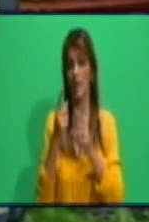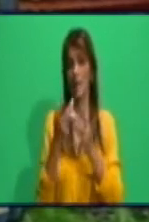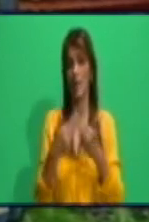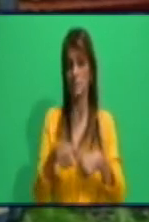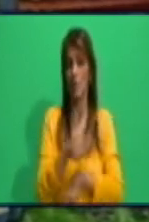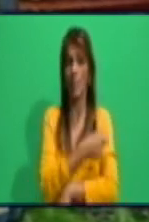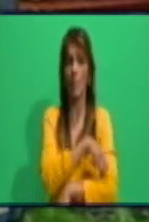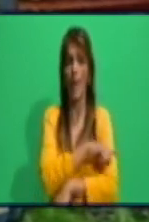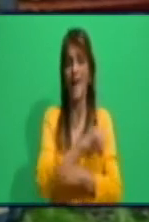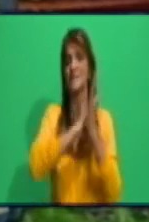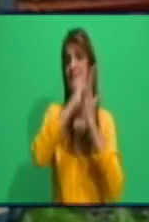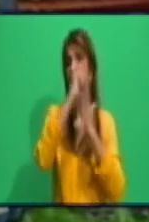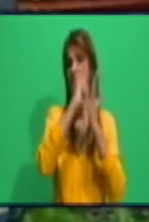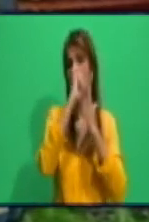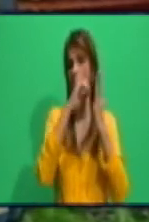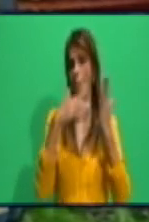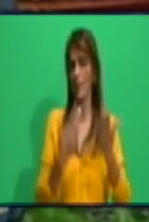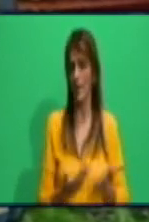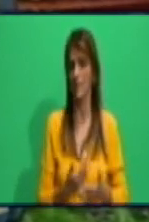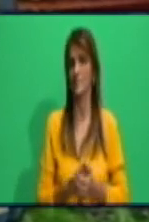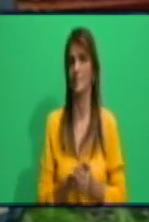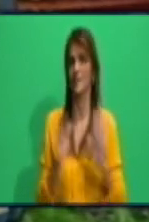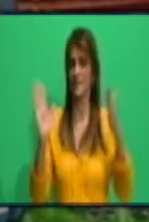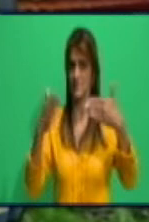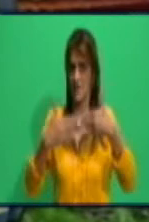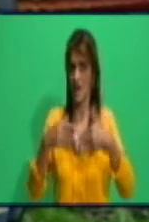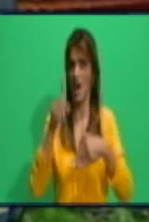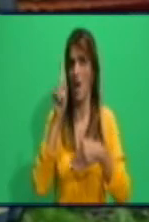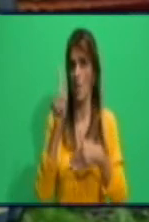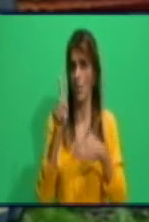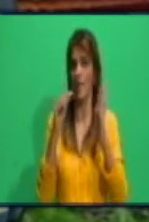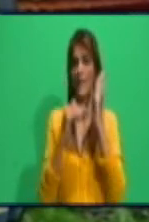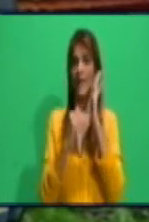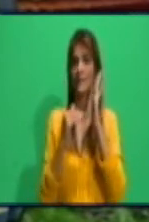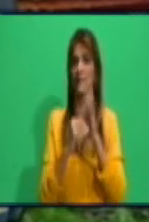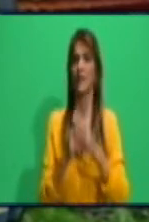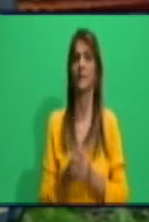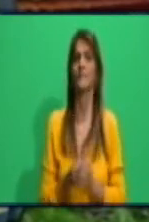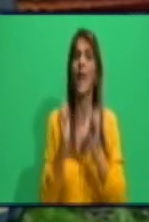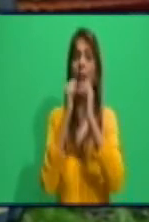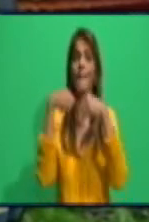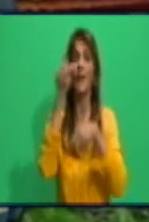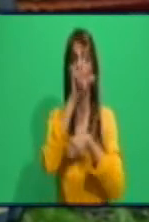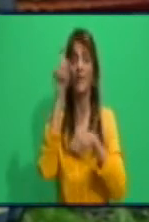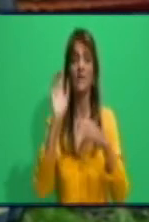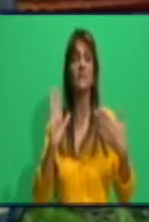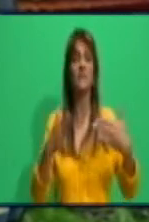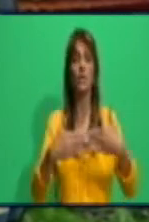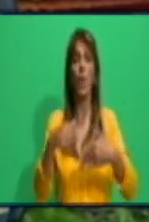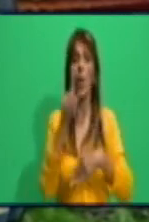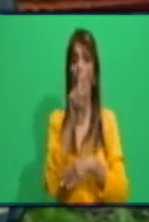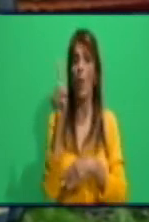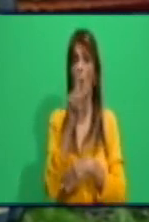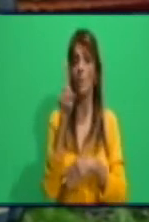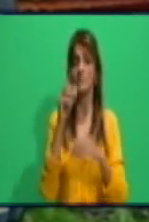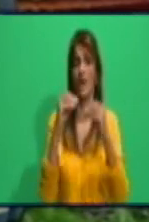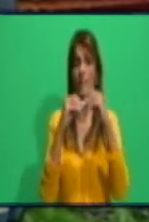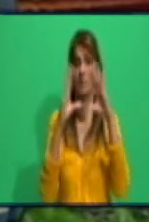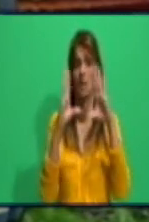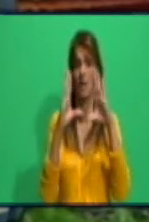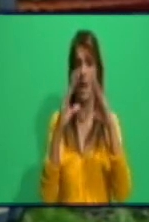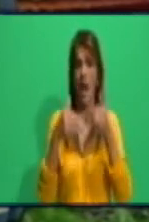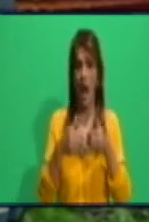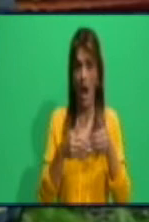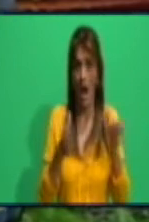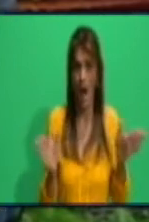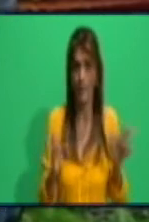que no han podido comprar el pan, la venta del pan en la panadería cerró a las 11 de la mañana y abre de nuevo a la 1. Los